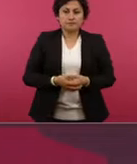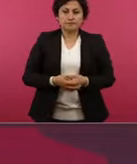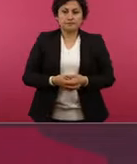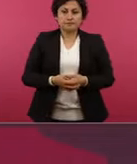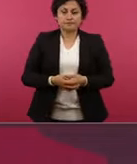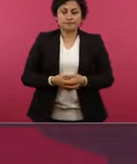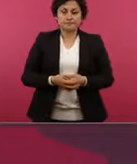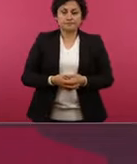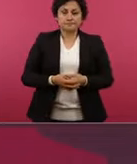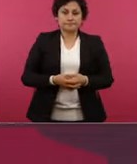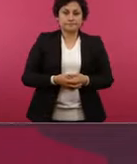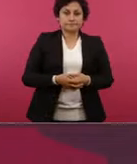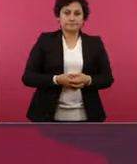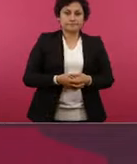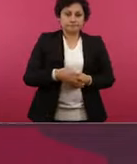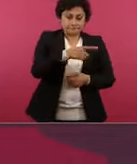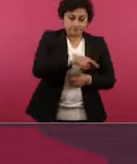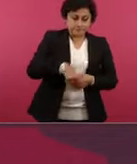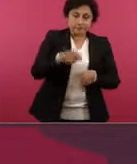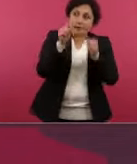Está al servicio de los potentados,